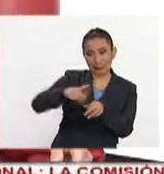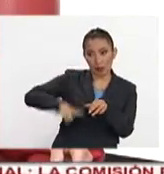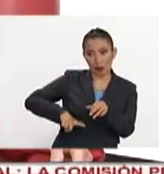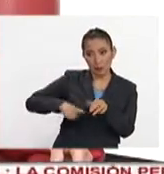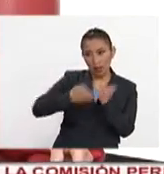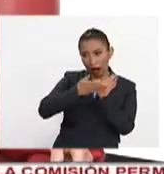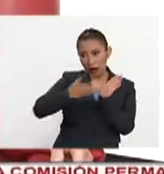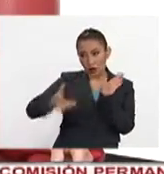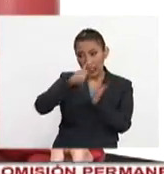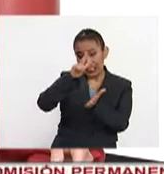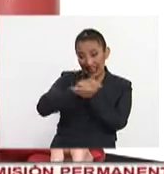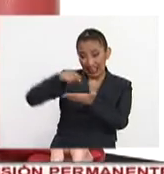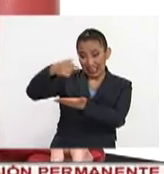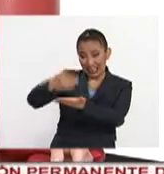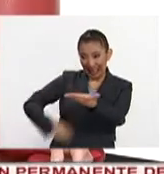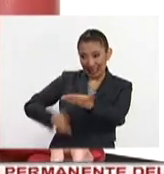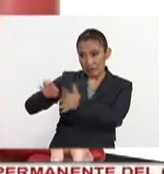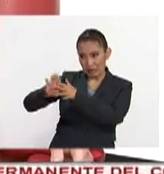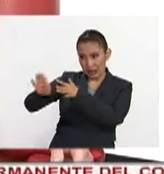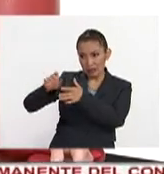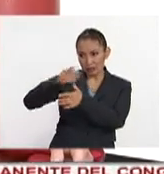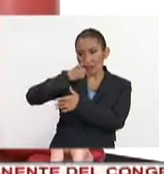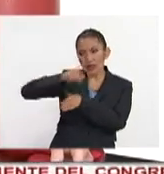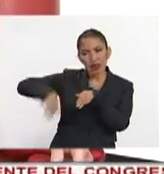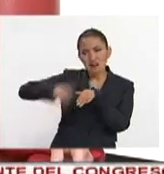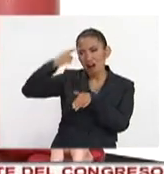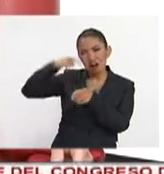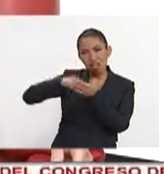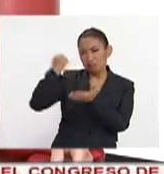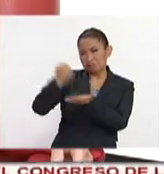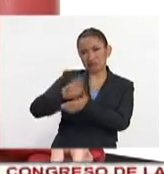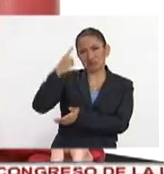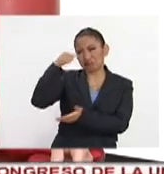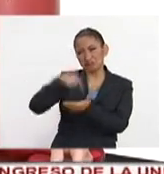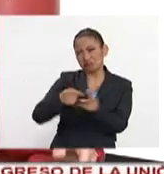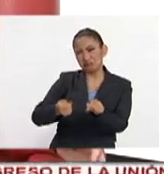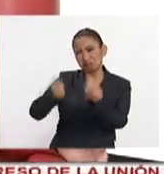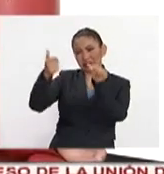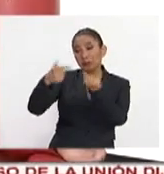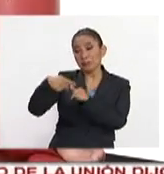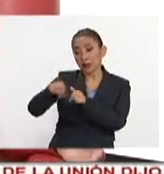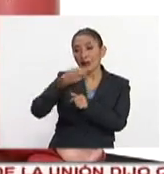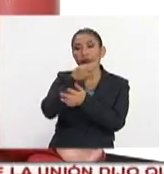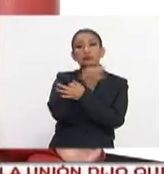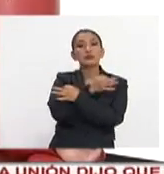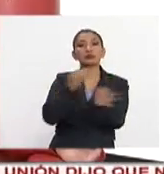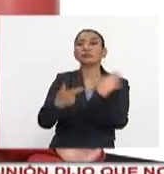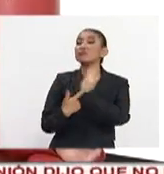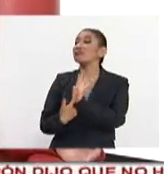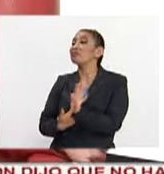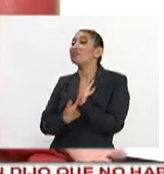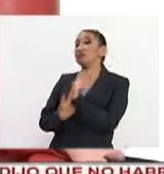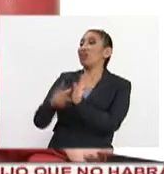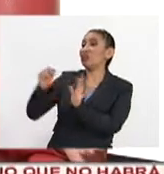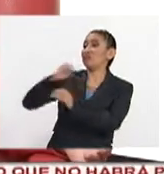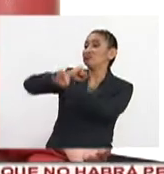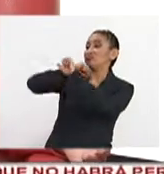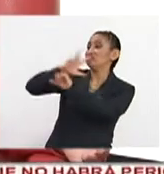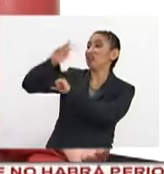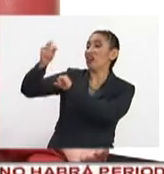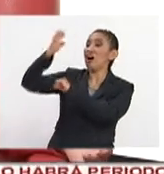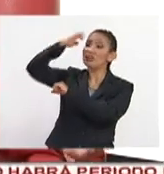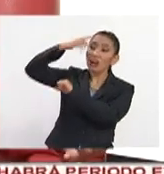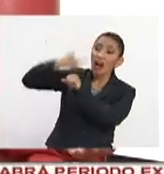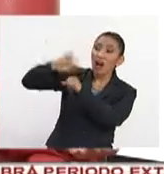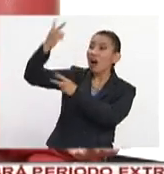en este proyecto de ley, que como les comentaba, no creo que vaya a ser aprobado, pero sí manda el mensaje de no queremos